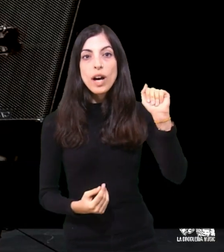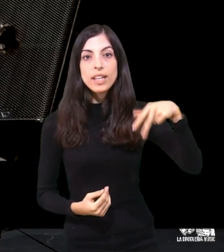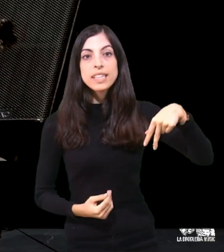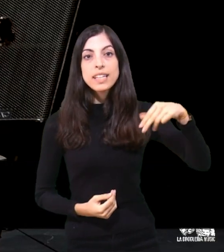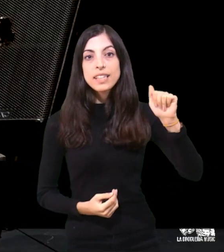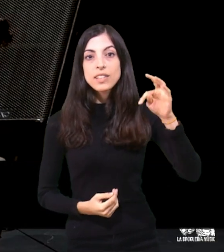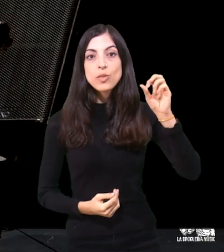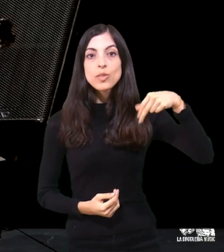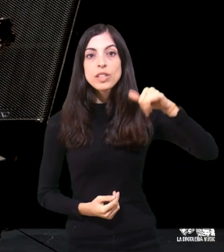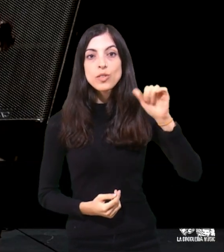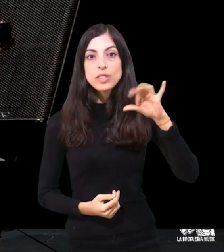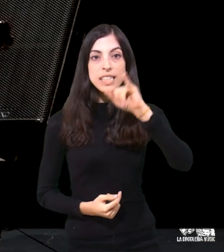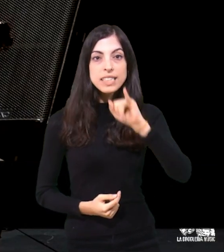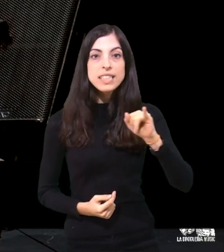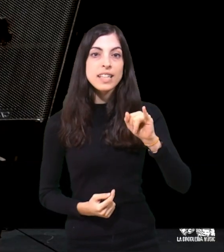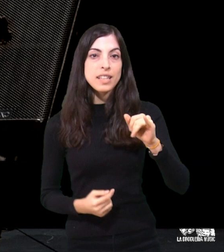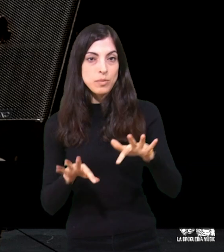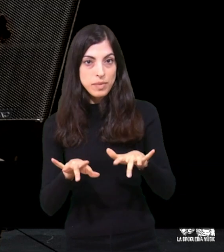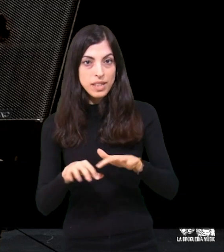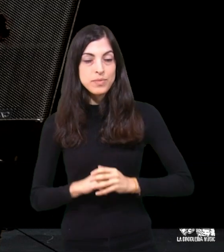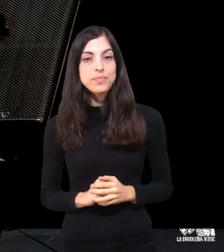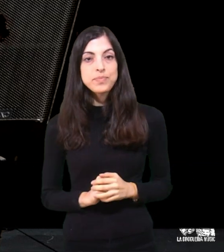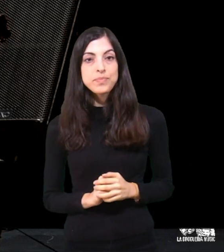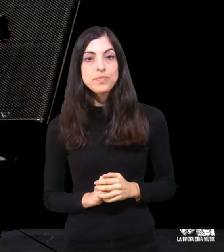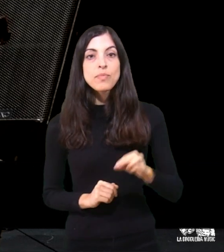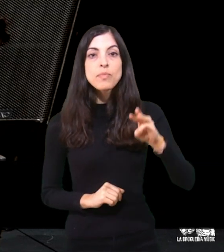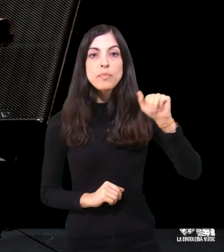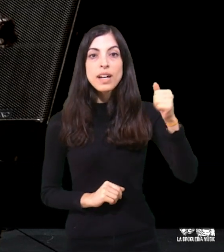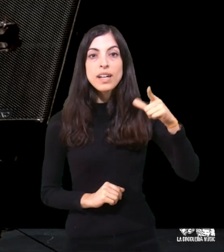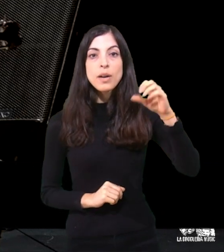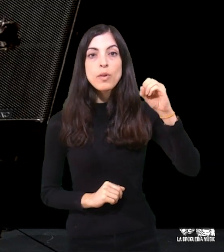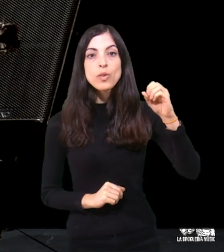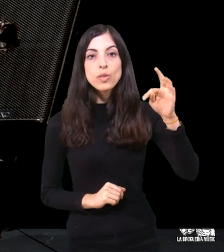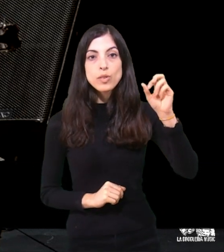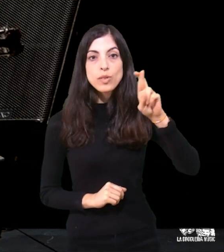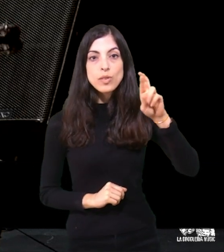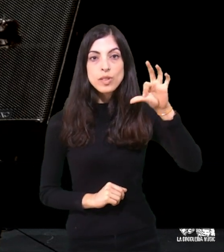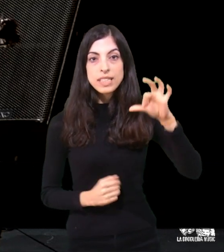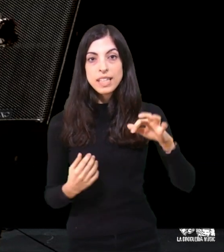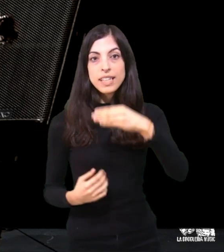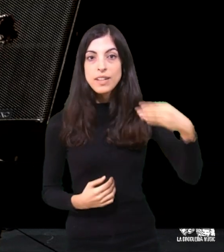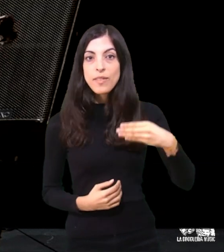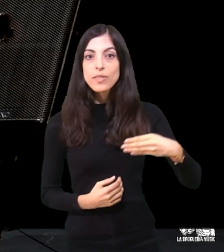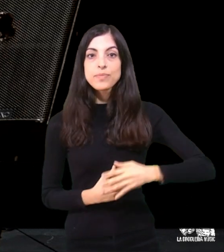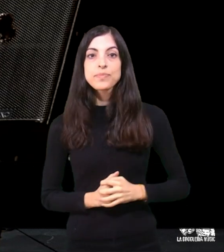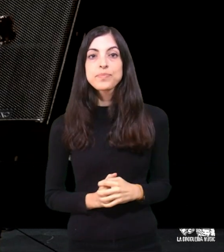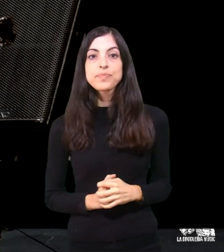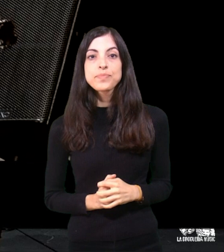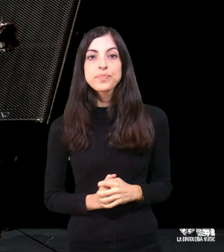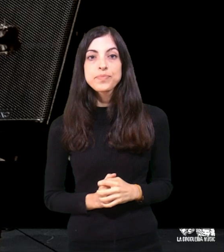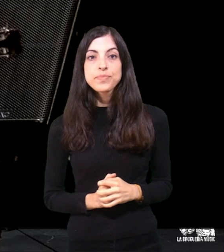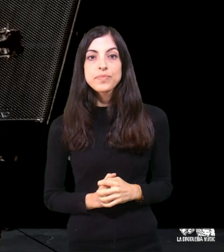Sánchez al piano, Pablo Torres al bajo, Ismar Alderete al violín y Pachi en la percusión.